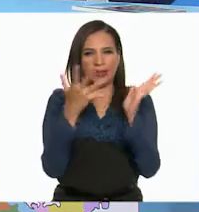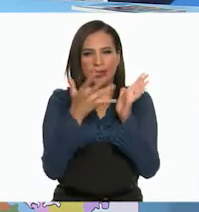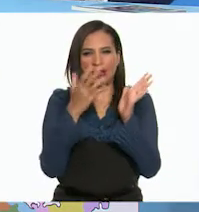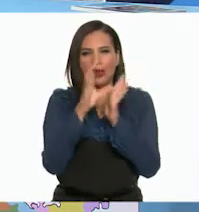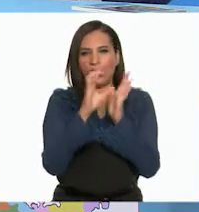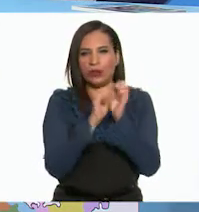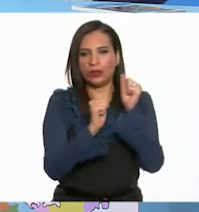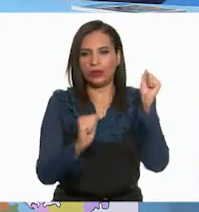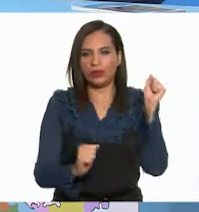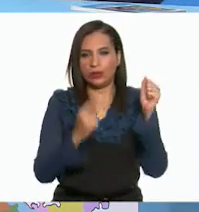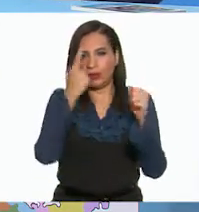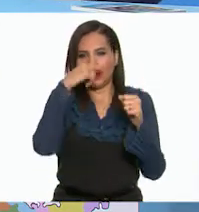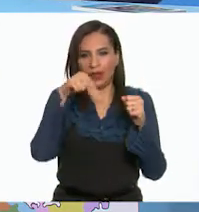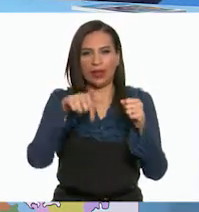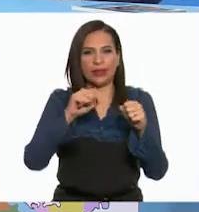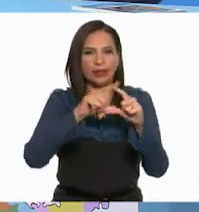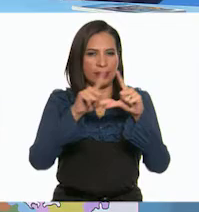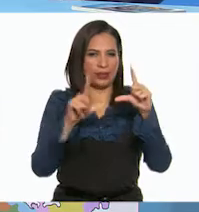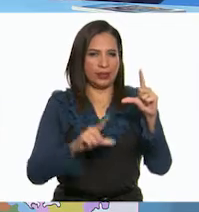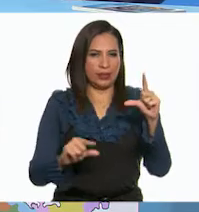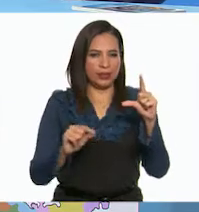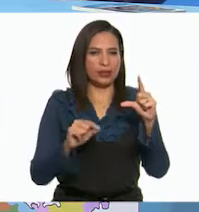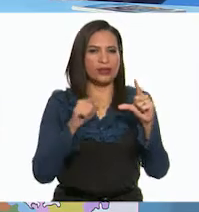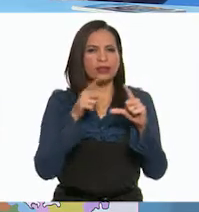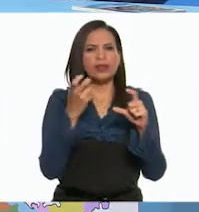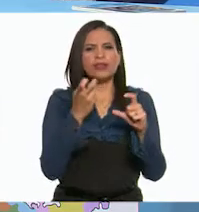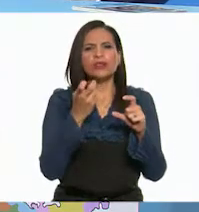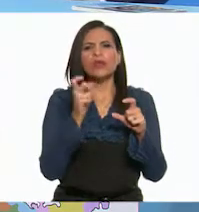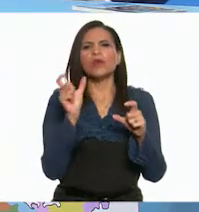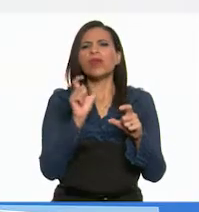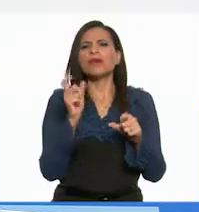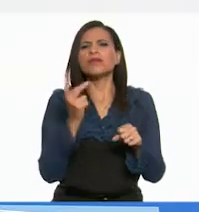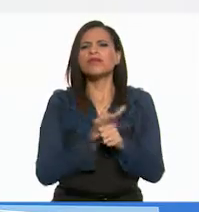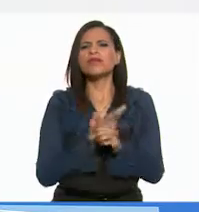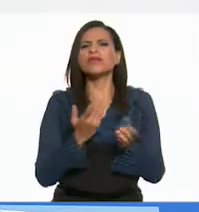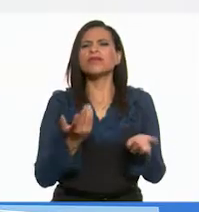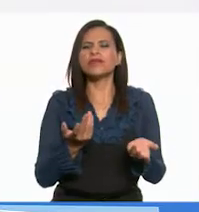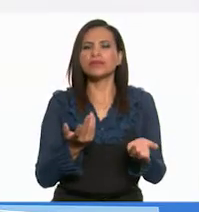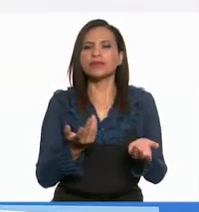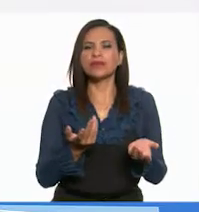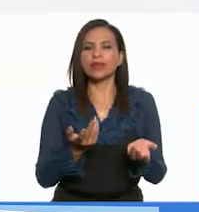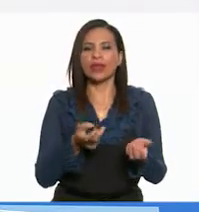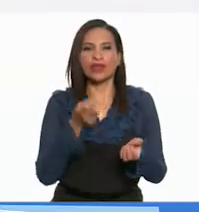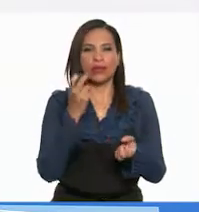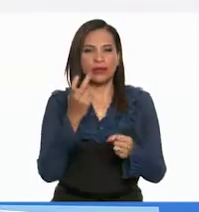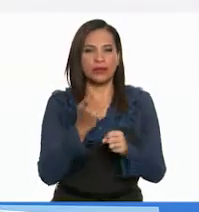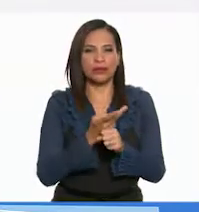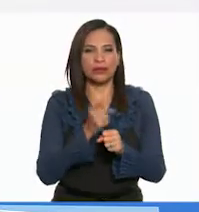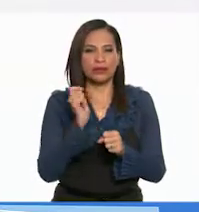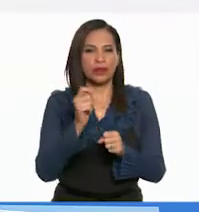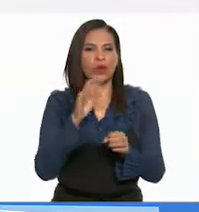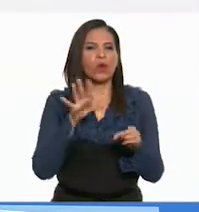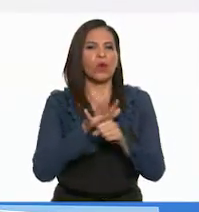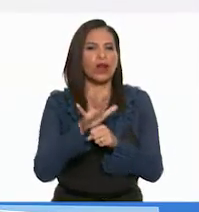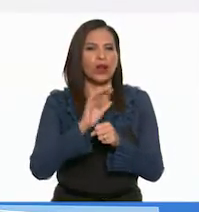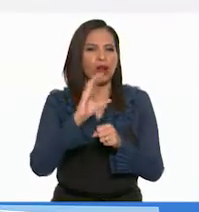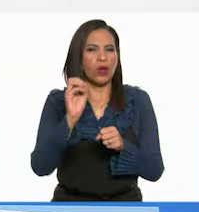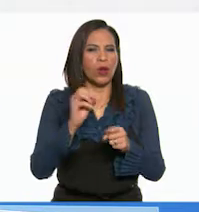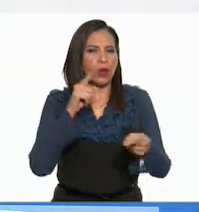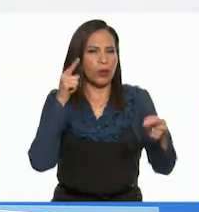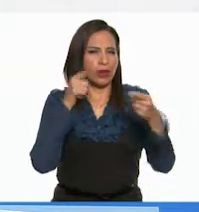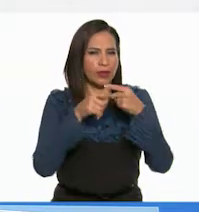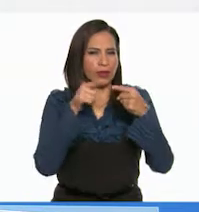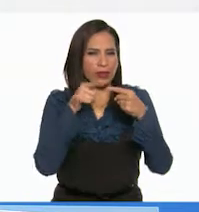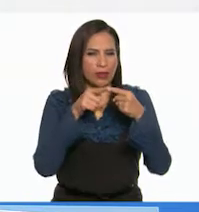constitución para la nación, pero eso, ¿cuándo ocurrió? Bueno, efectivamente, el objetivo principal del